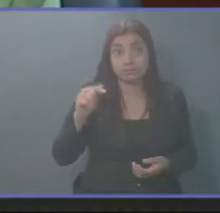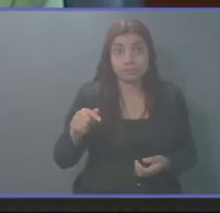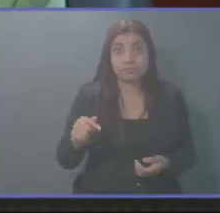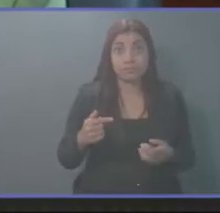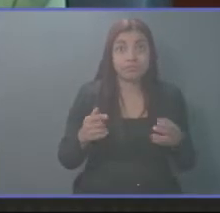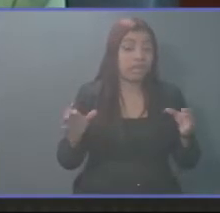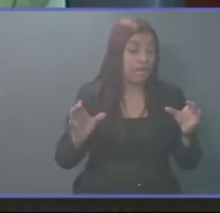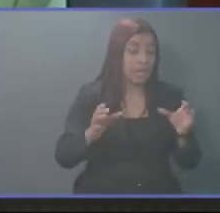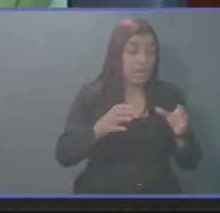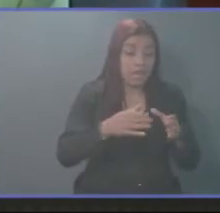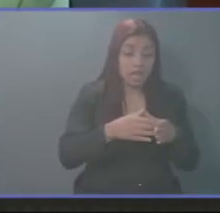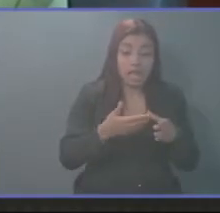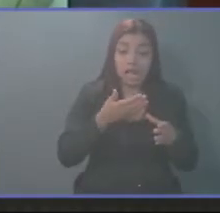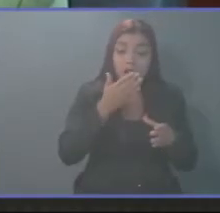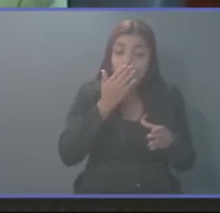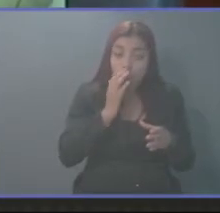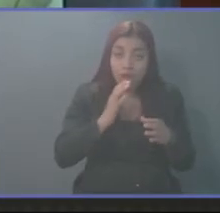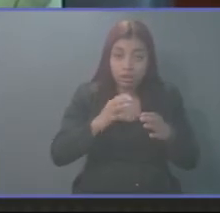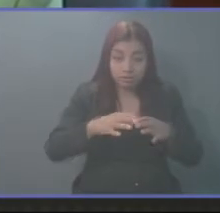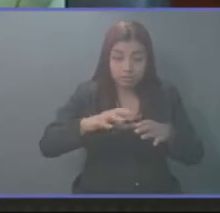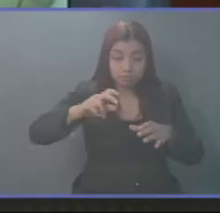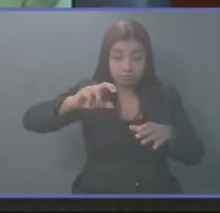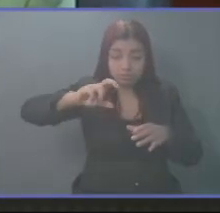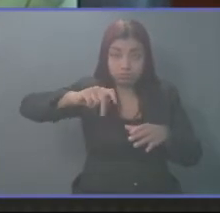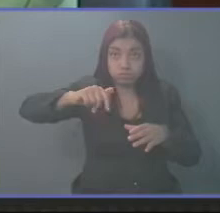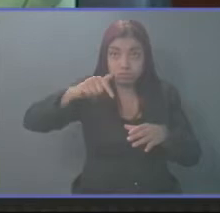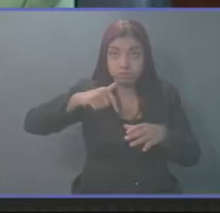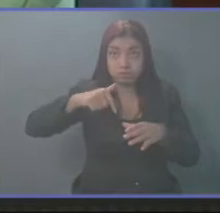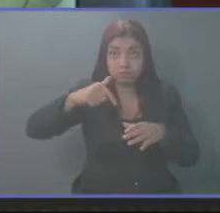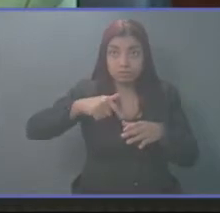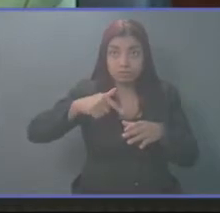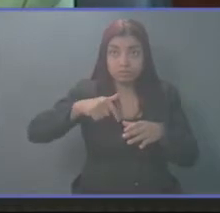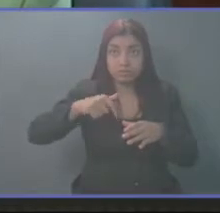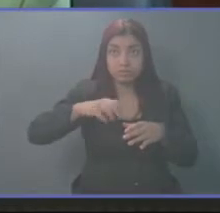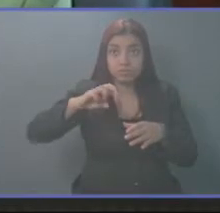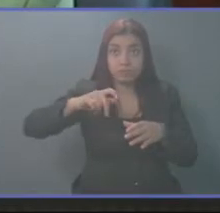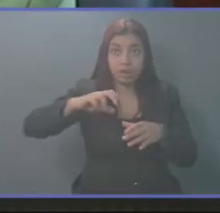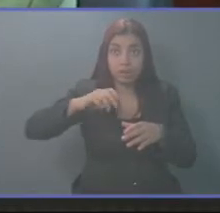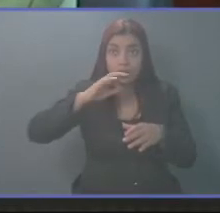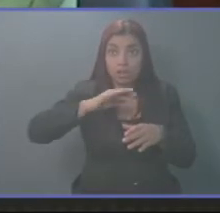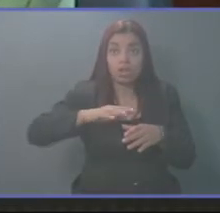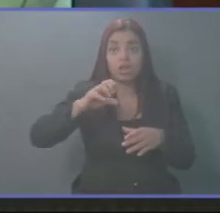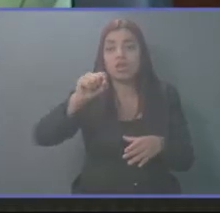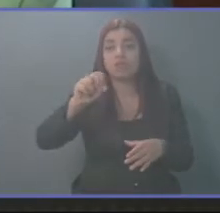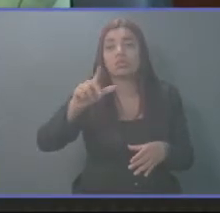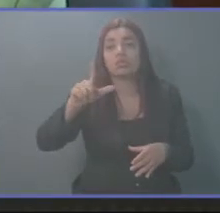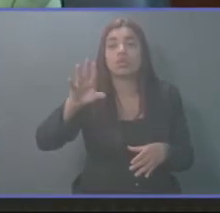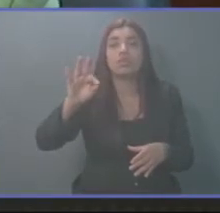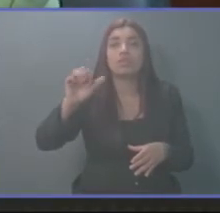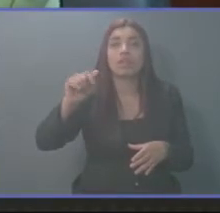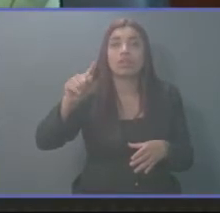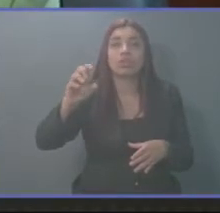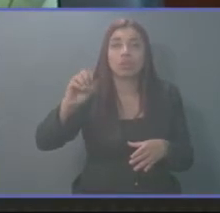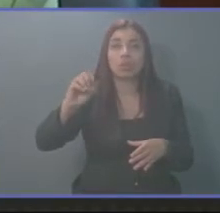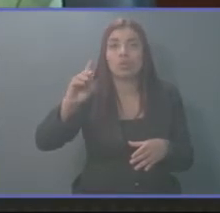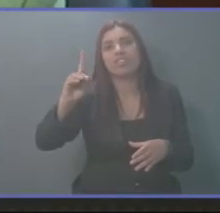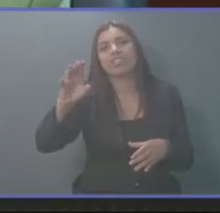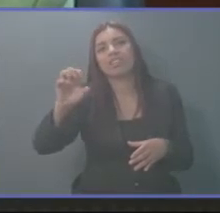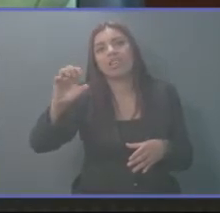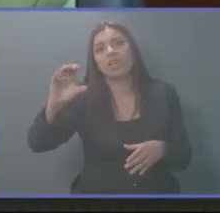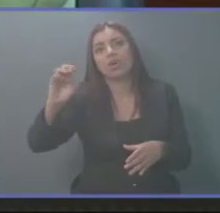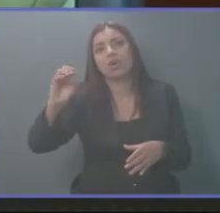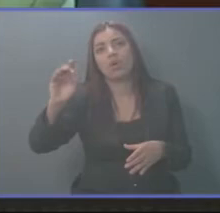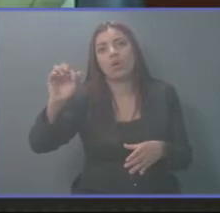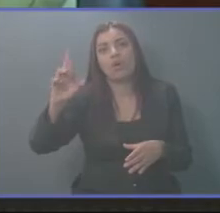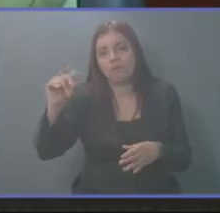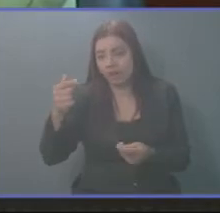al agua que ha estado saliendo mala a través de las cañerías sulfato de cobre, cuando nosotros